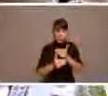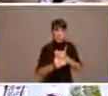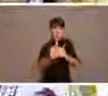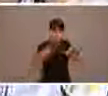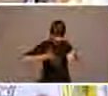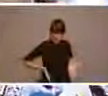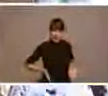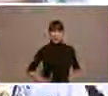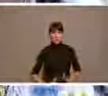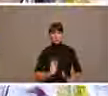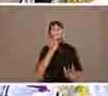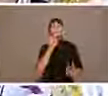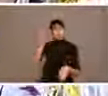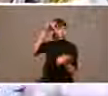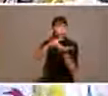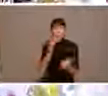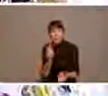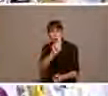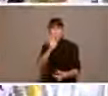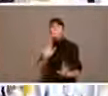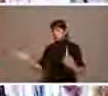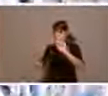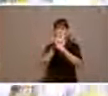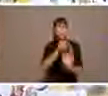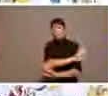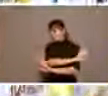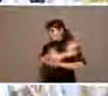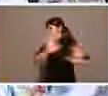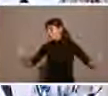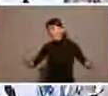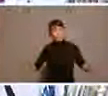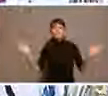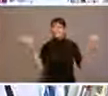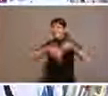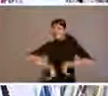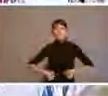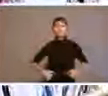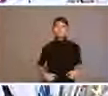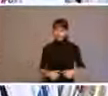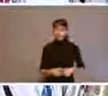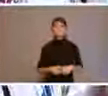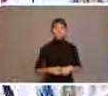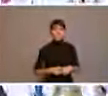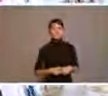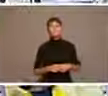Si llegarías a jodido, sin solución.